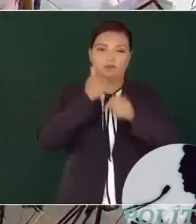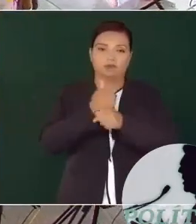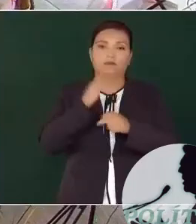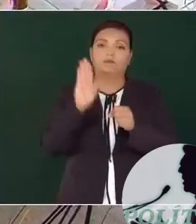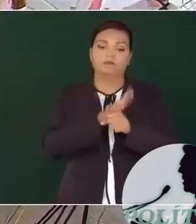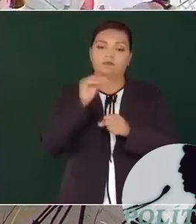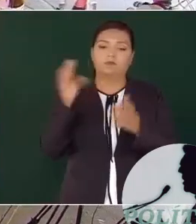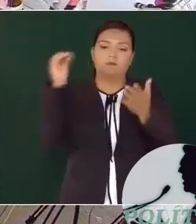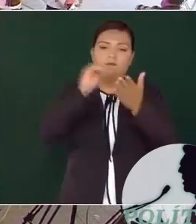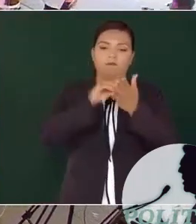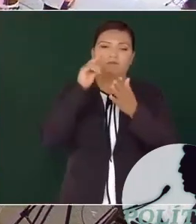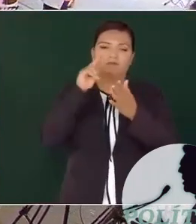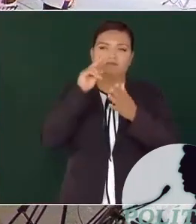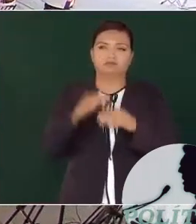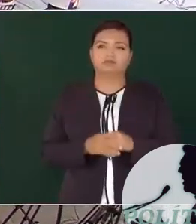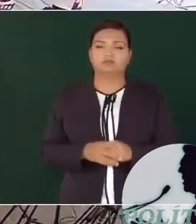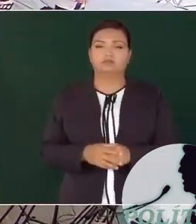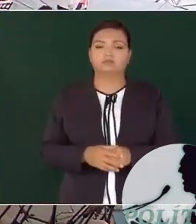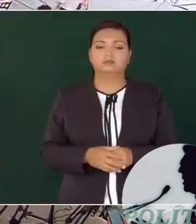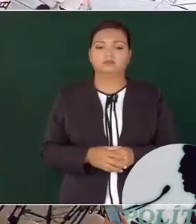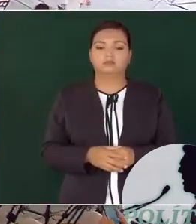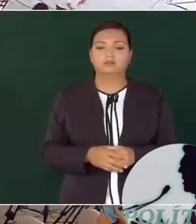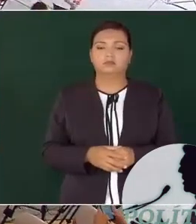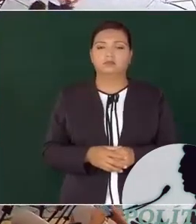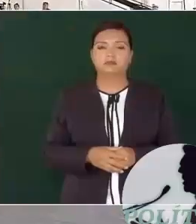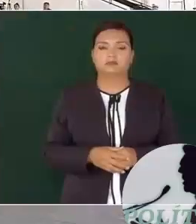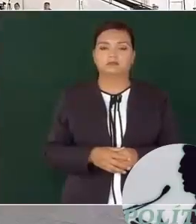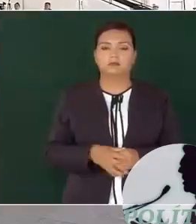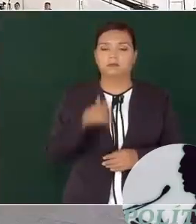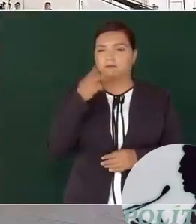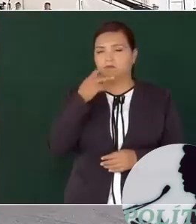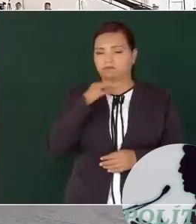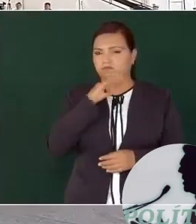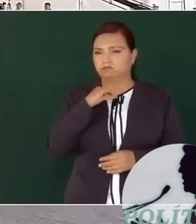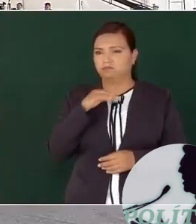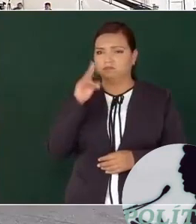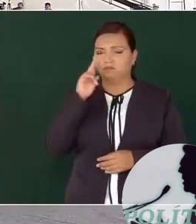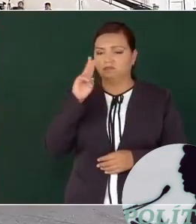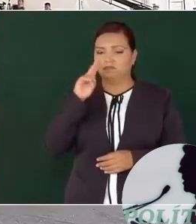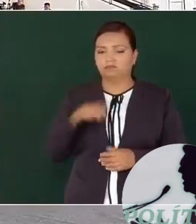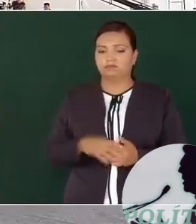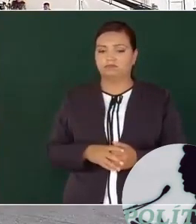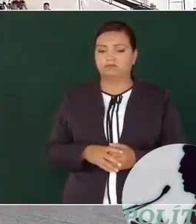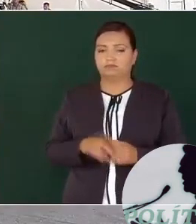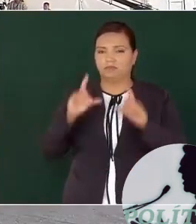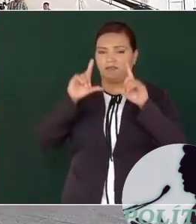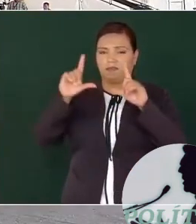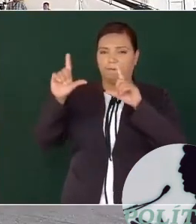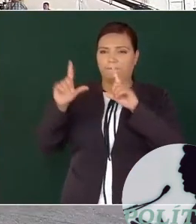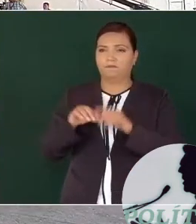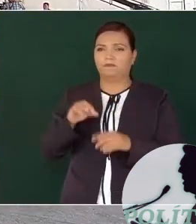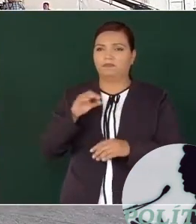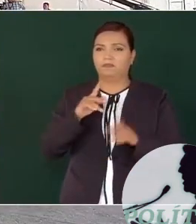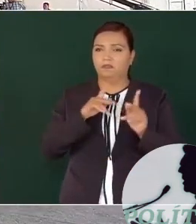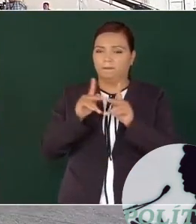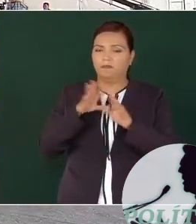¿Por qué no pones el plano del PRI? Para que fue un buen acuerdo,